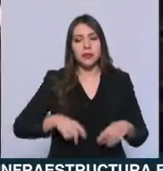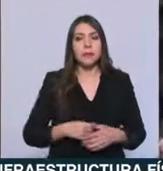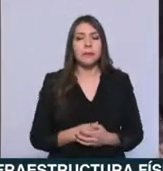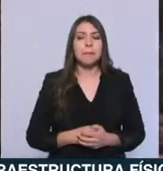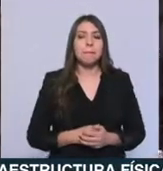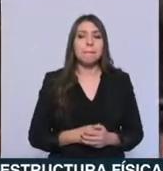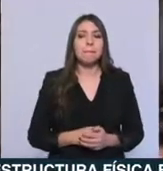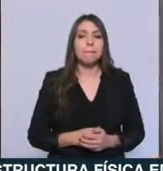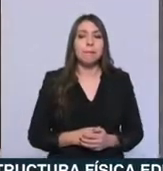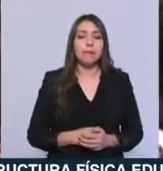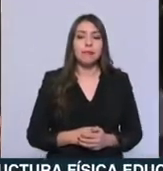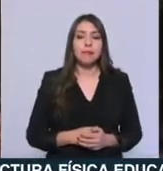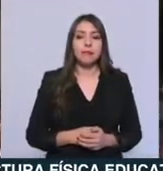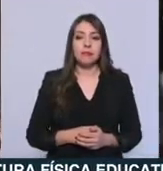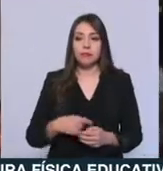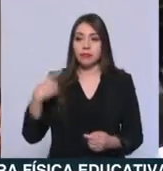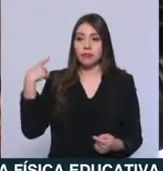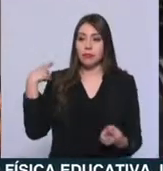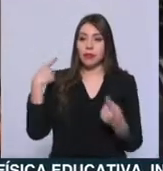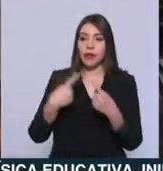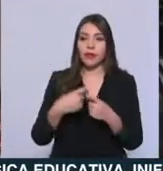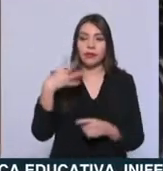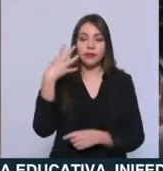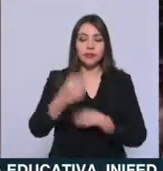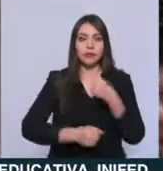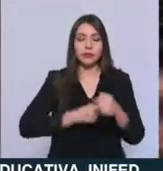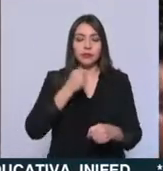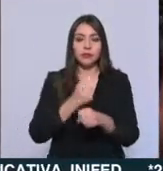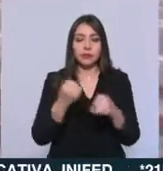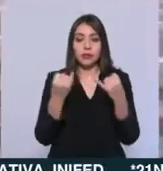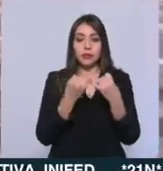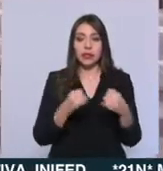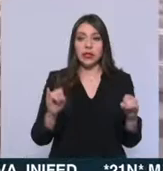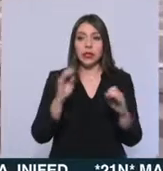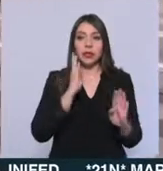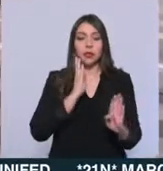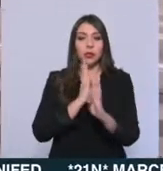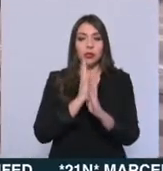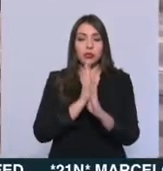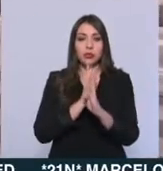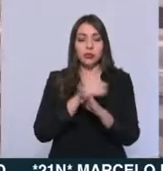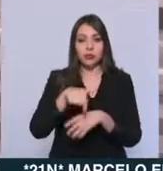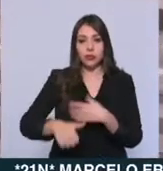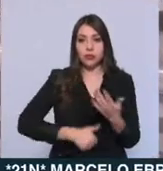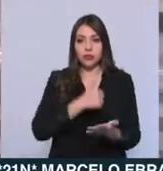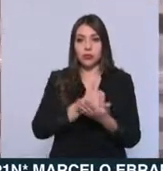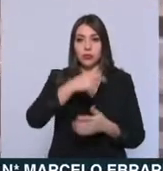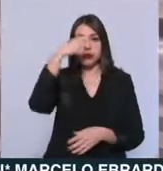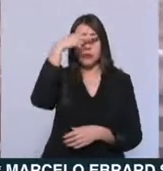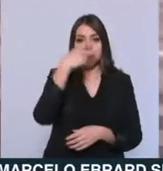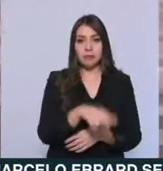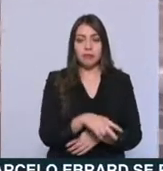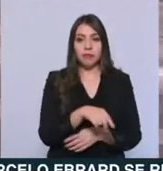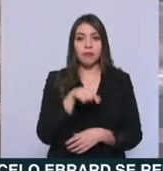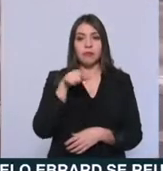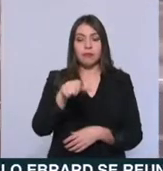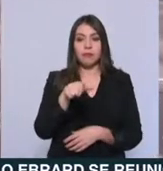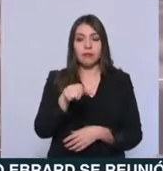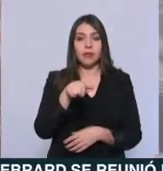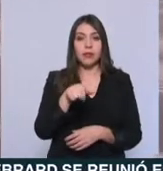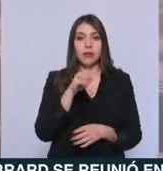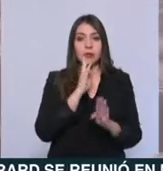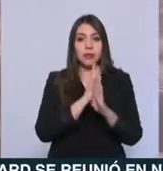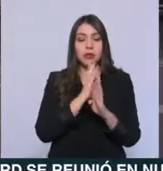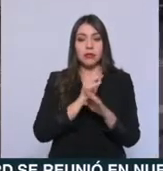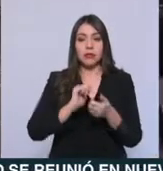14 años de haberse inaugurado el sistema de transporte público Metrobús en la Ciudad de México, este se ha convertido en uno